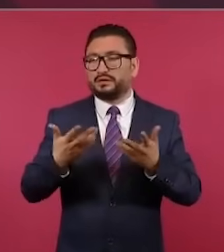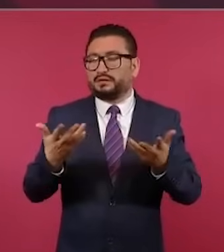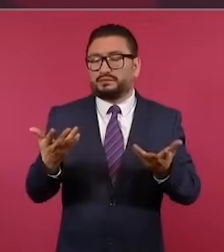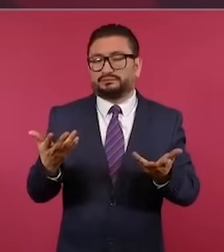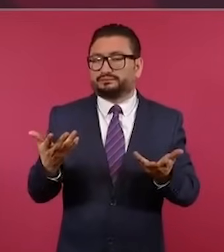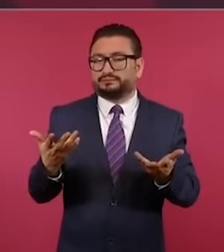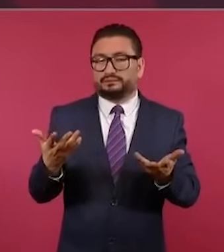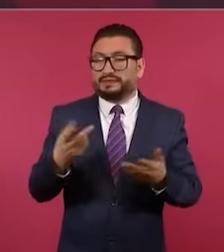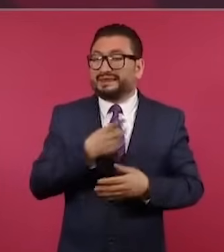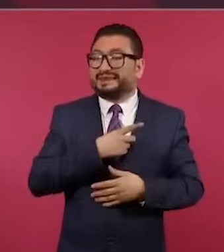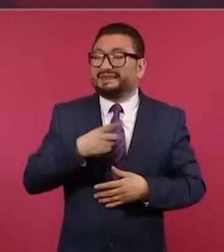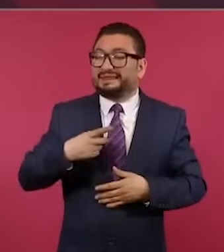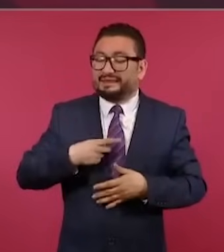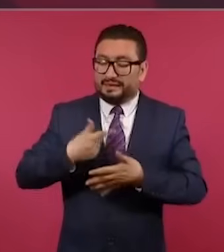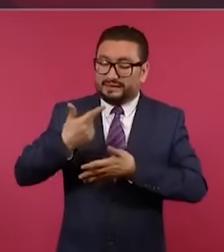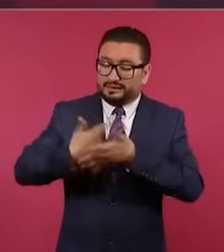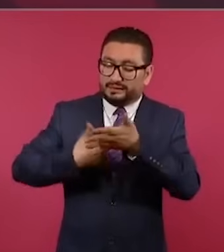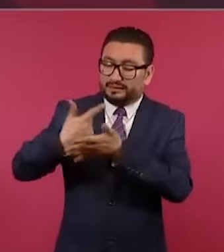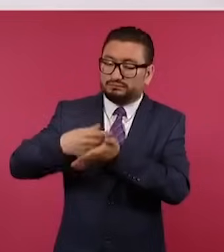tienen que registrarse.